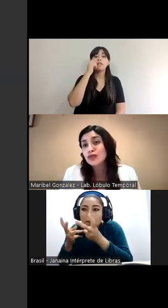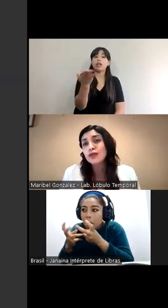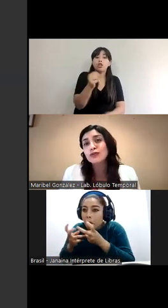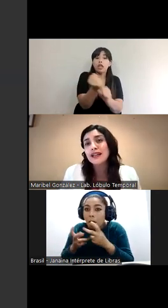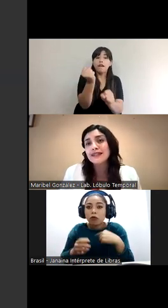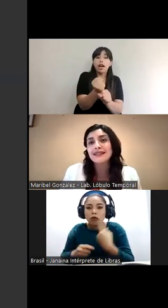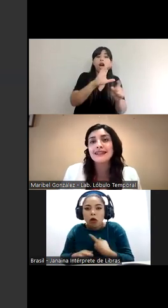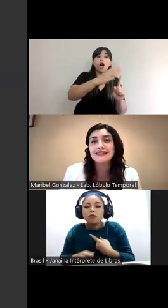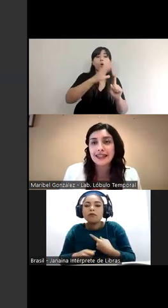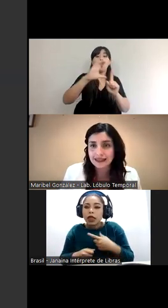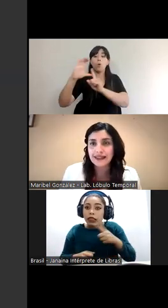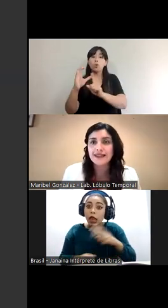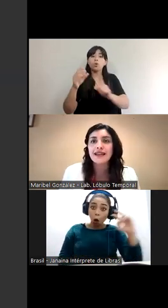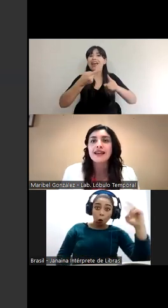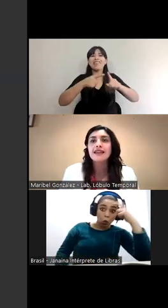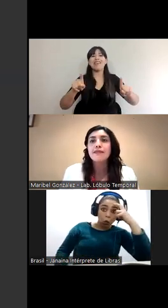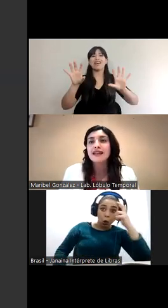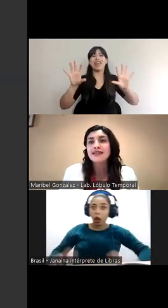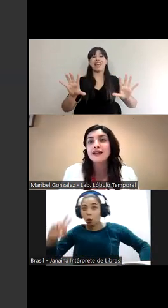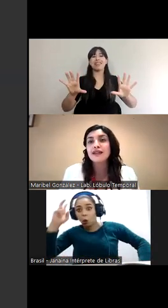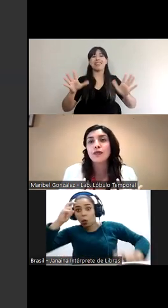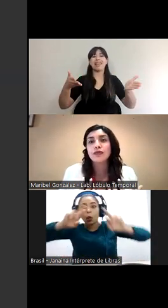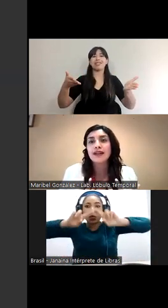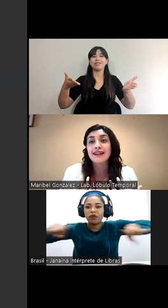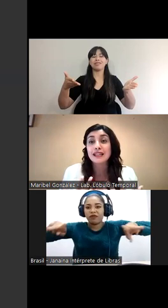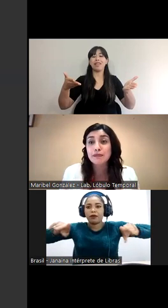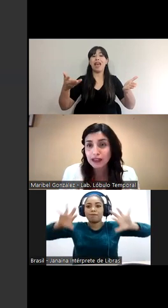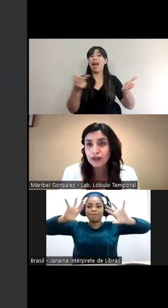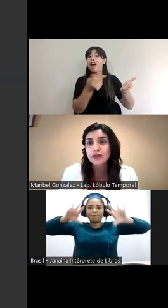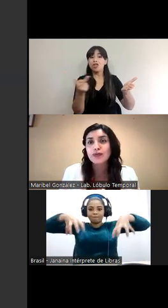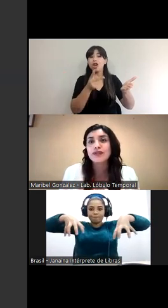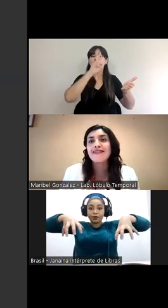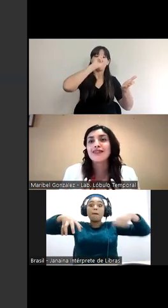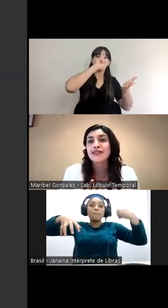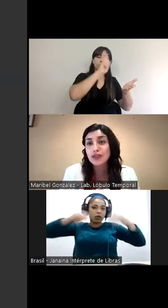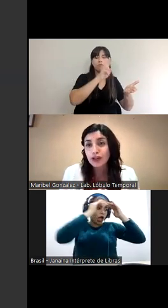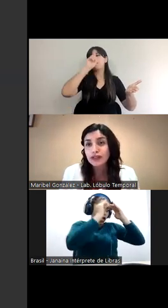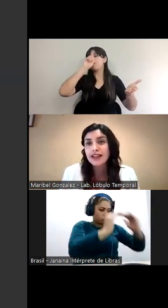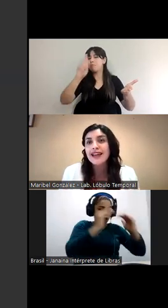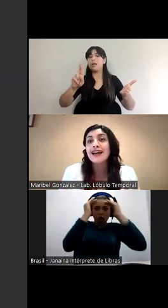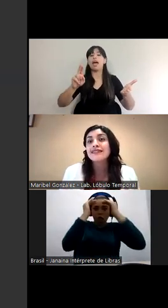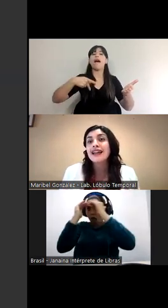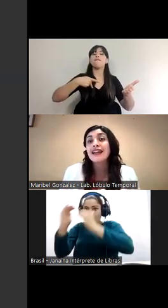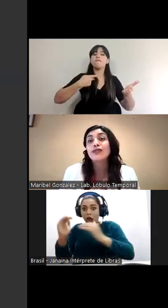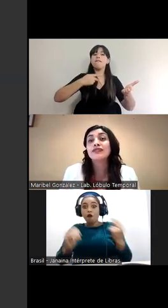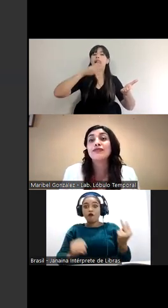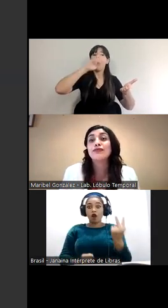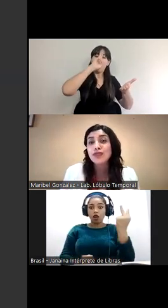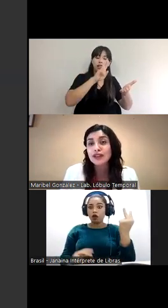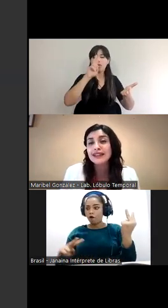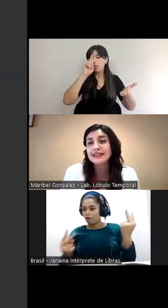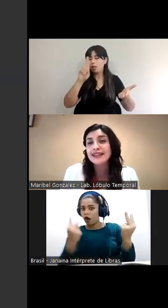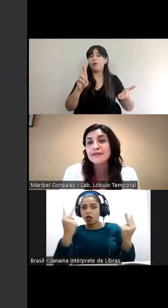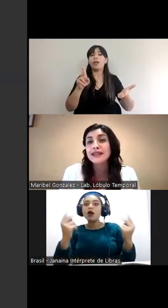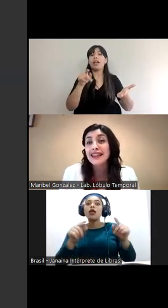con dos culturas distintas que merecen un respeto, una valoración hacia la